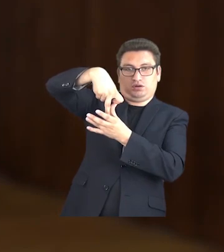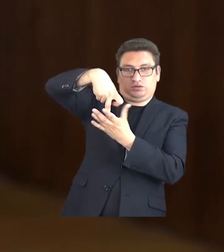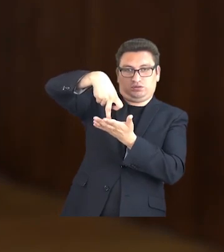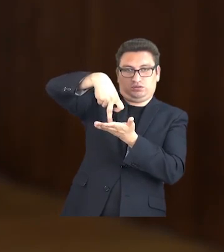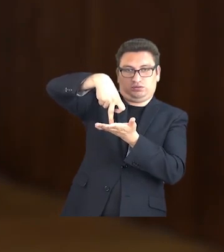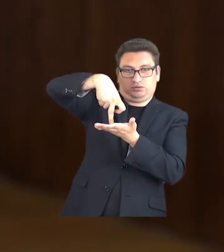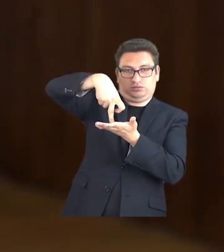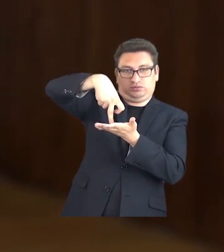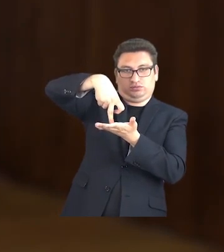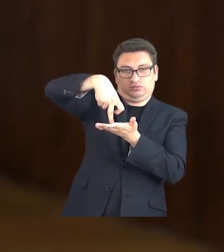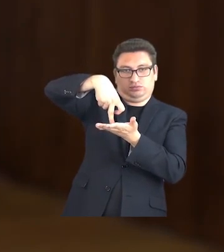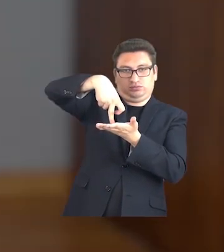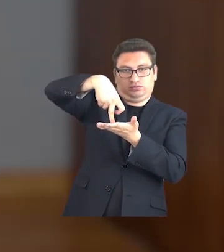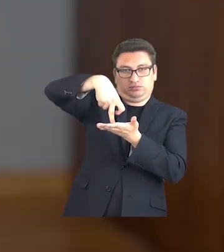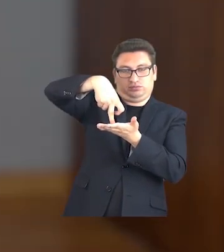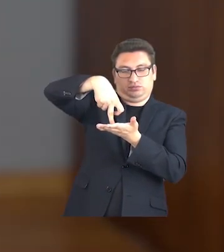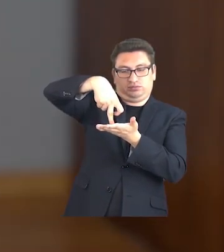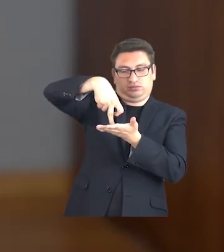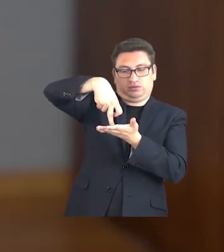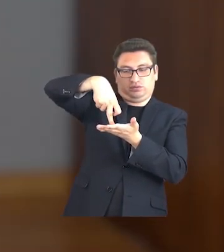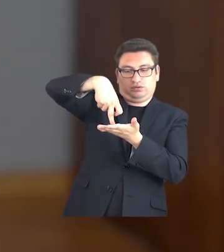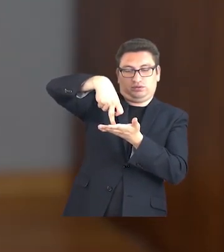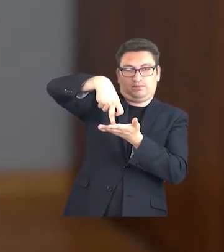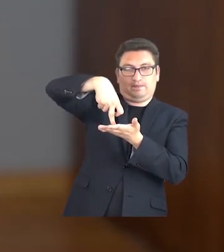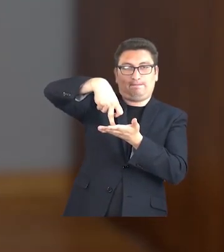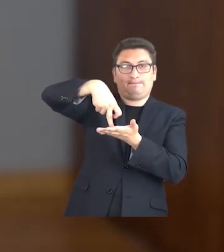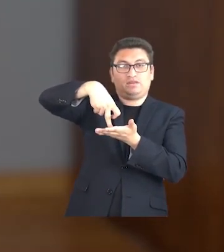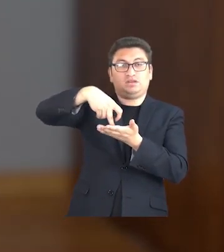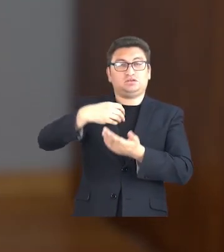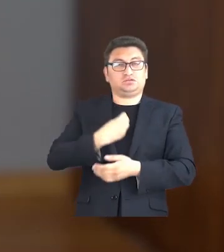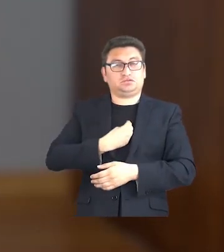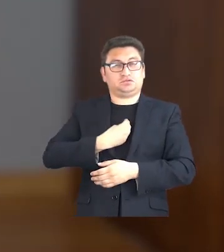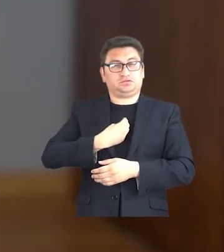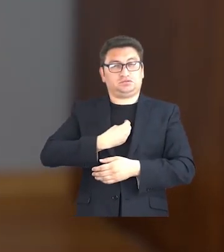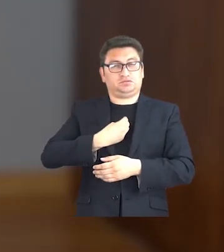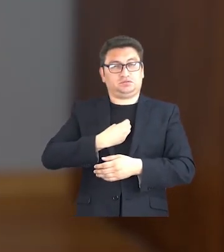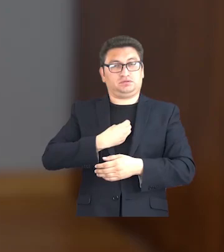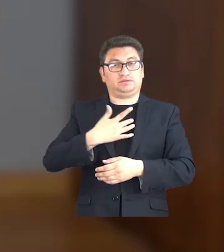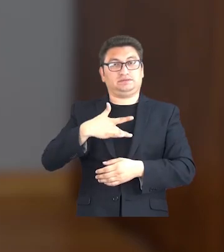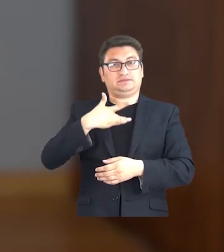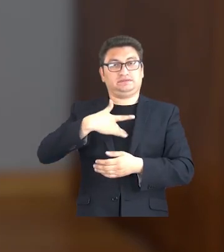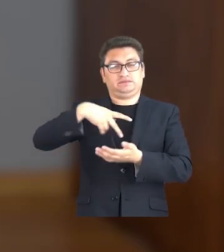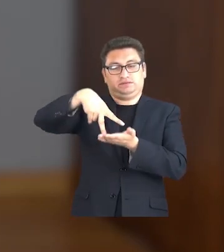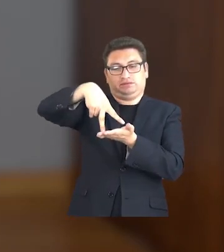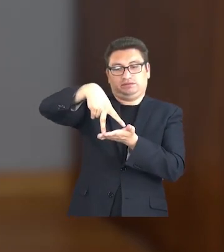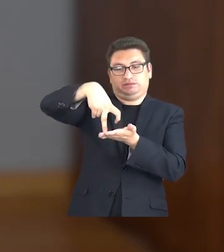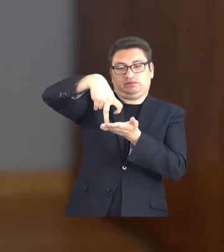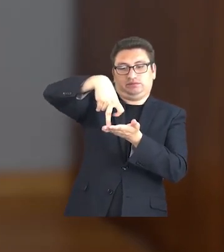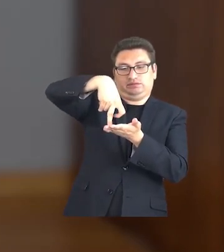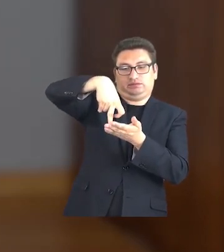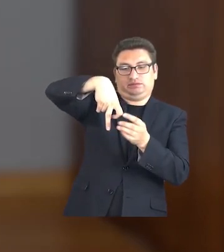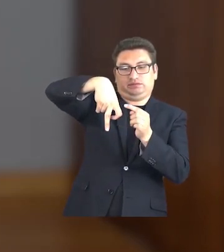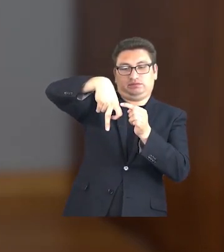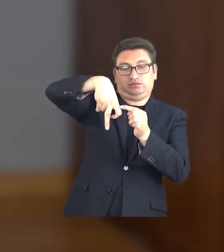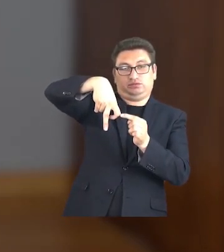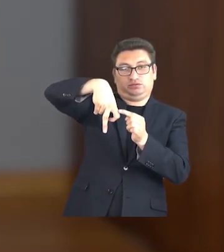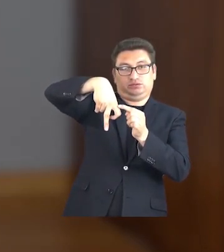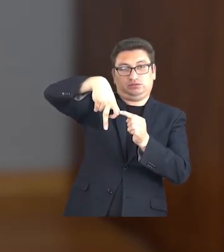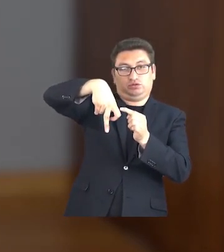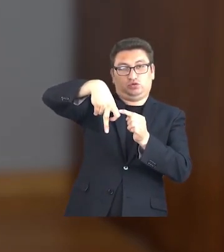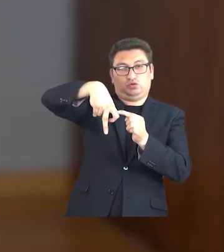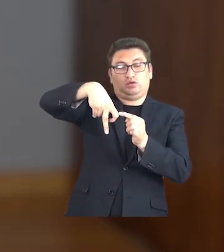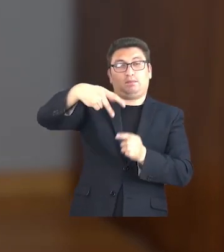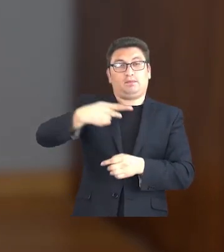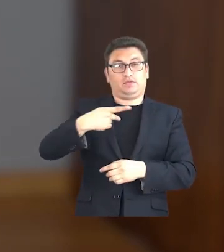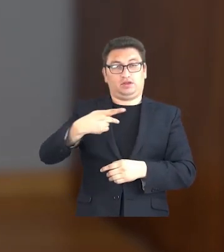posterior de la pierna. Sube el pie hacia la parte inferior hasta que sientas un ligero estiramiento a lo largo de la parte delantera